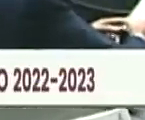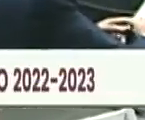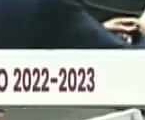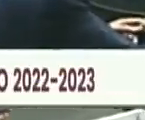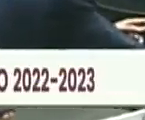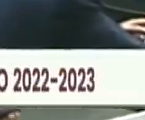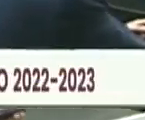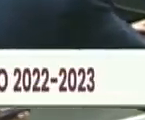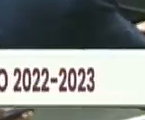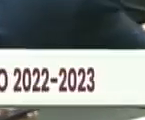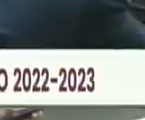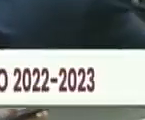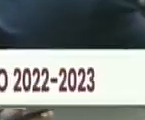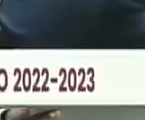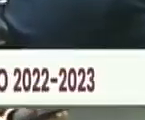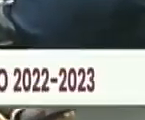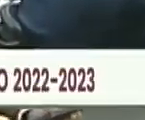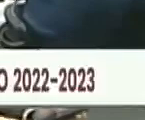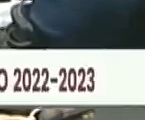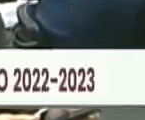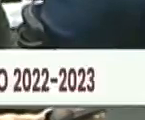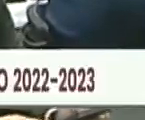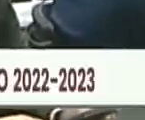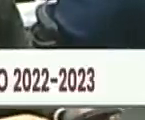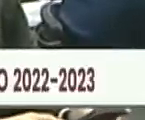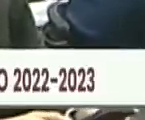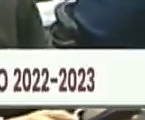nuevo año legislativo